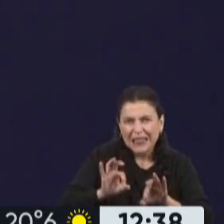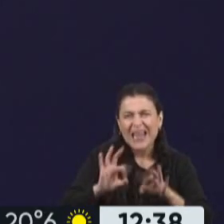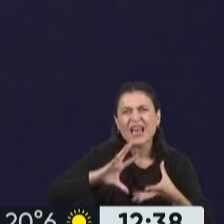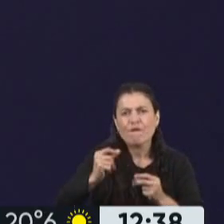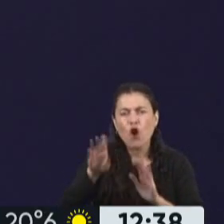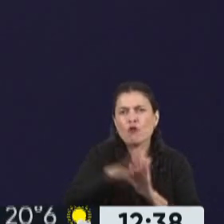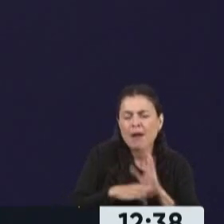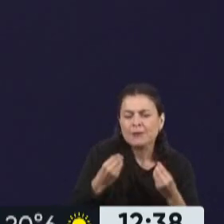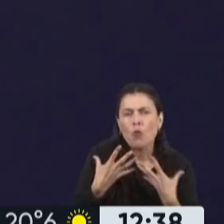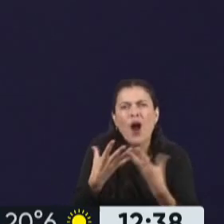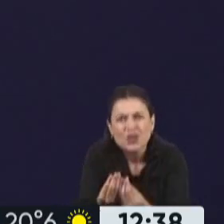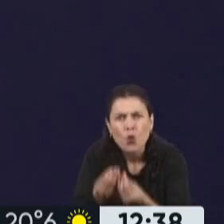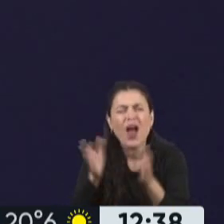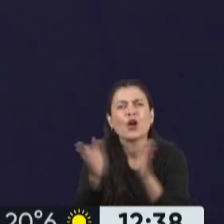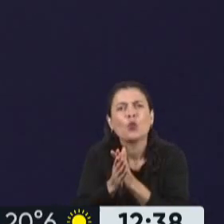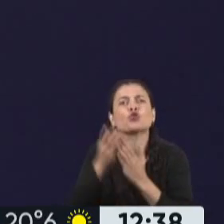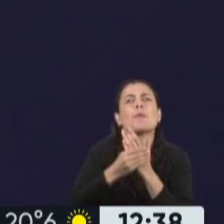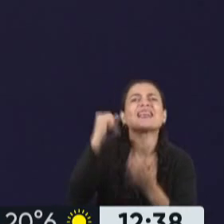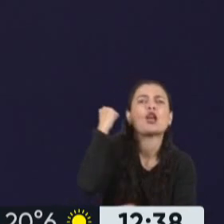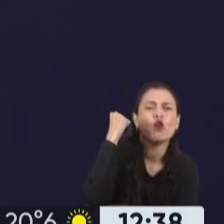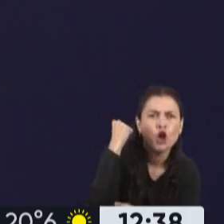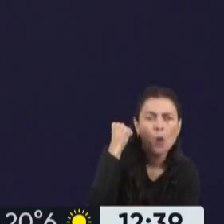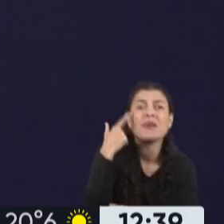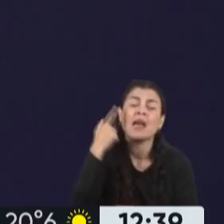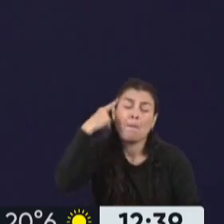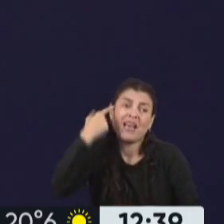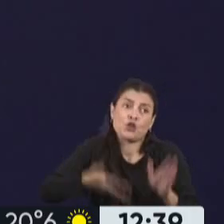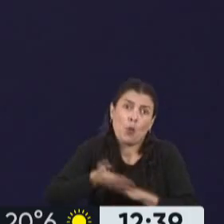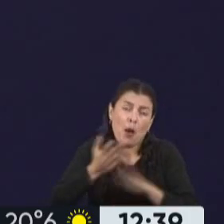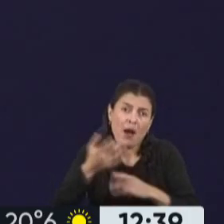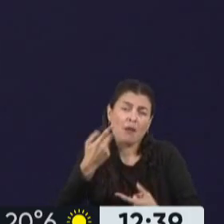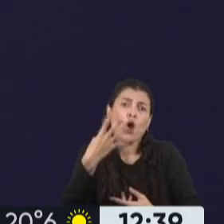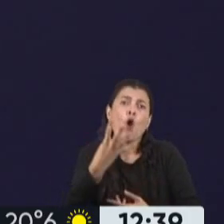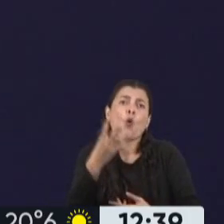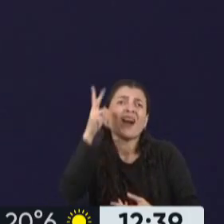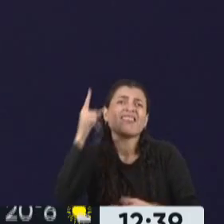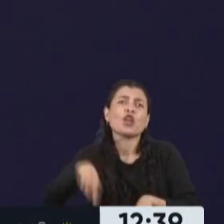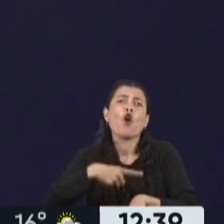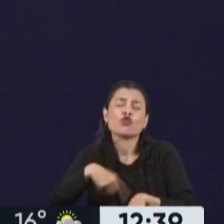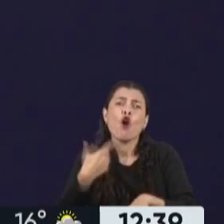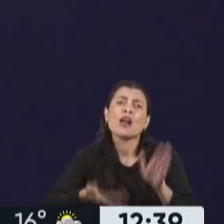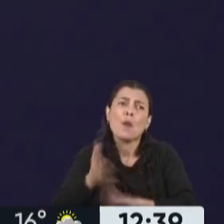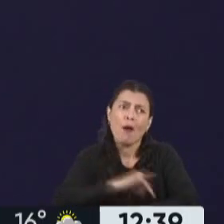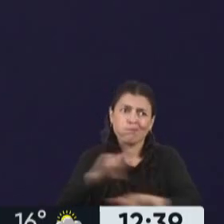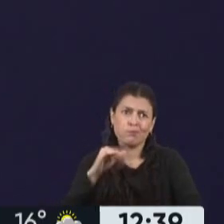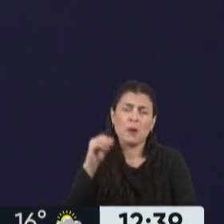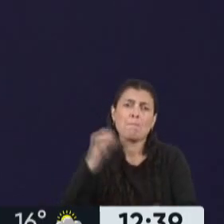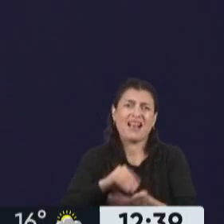Luis Caputo y entiendo que dentro de las próximas 48 horas vamos a tener detalles